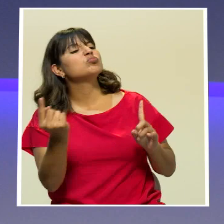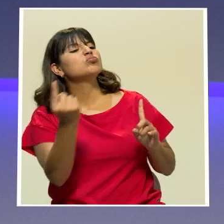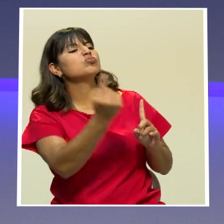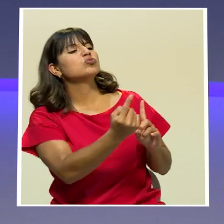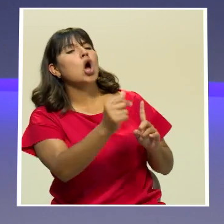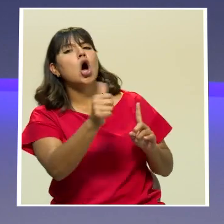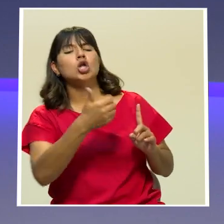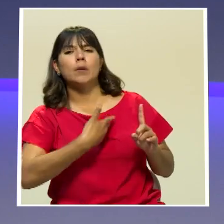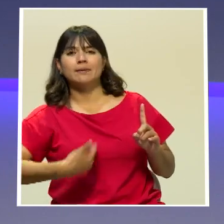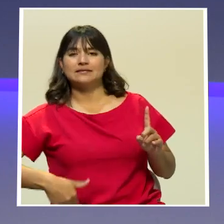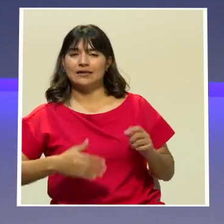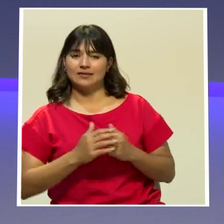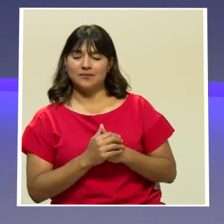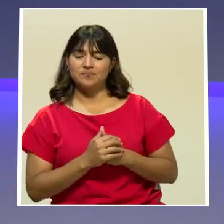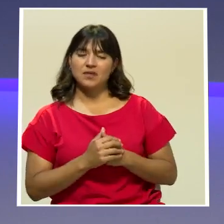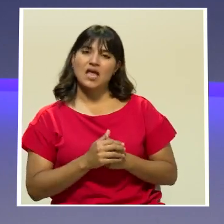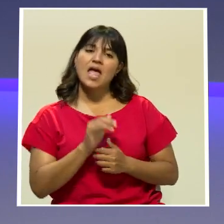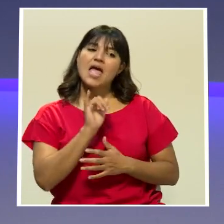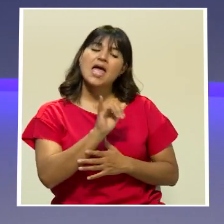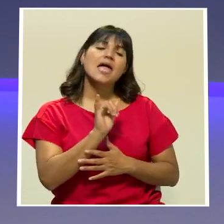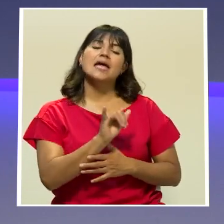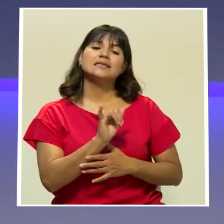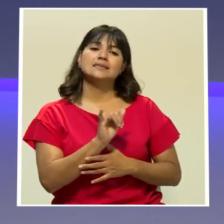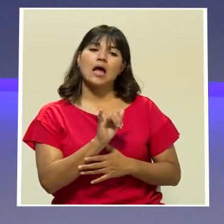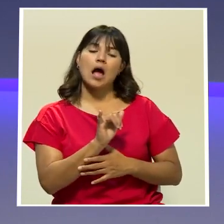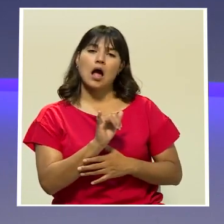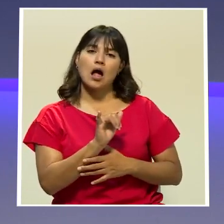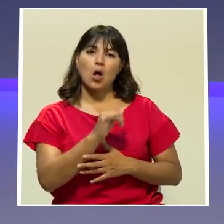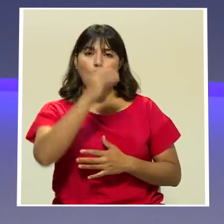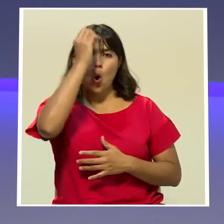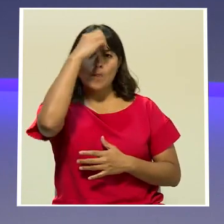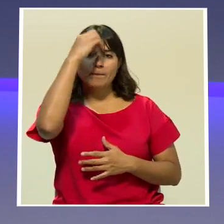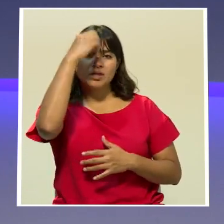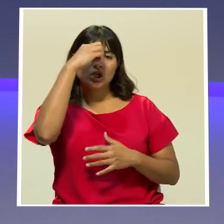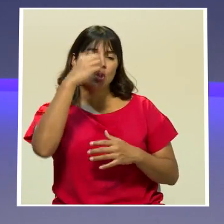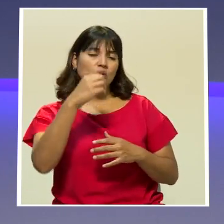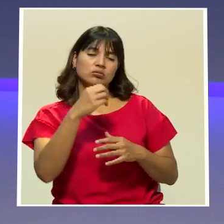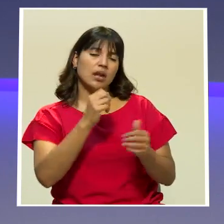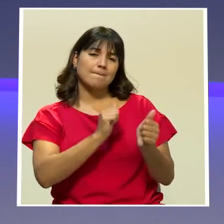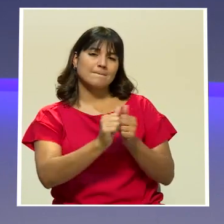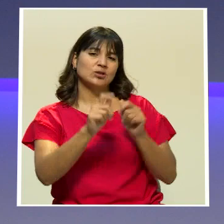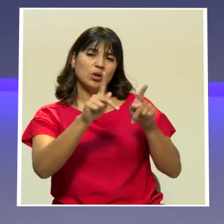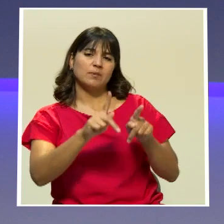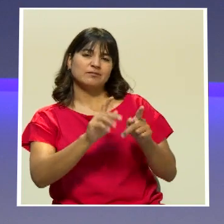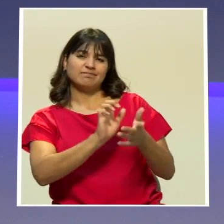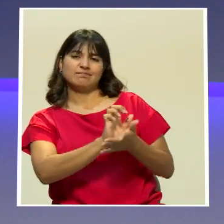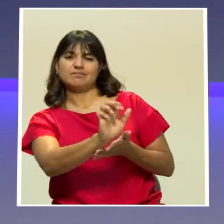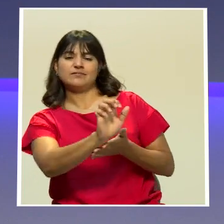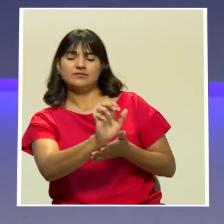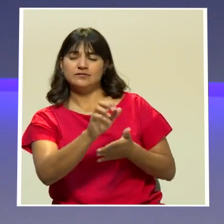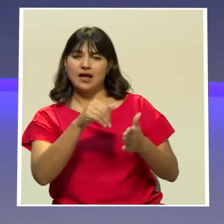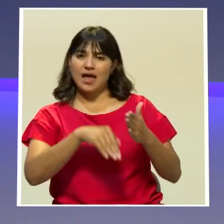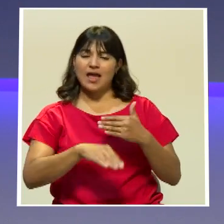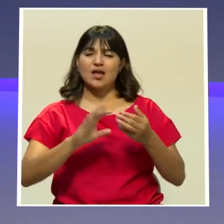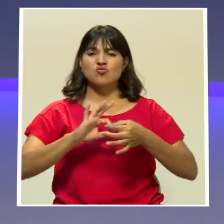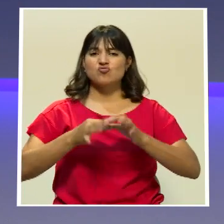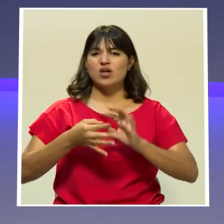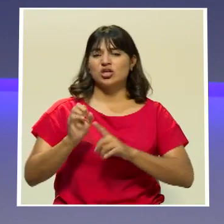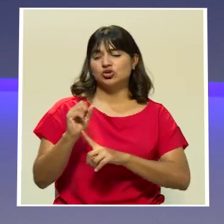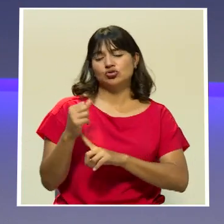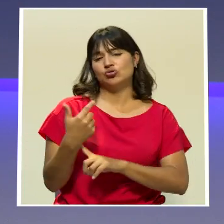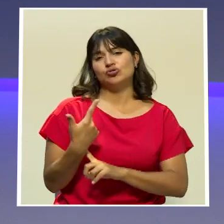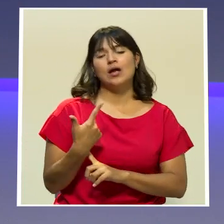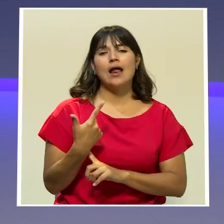El comentario afortunadamente generó un enorme rechazo en redes, que es